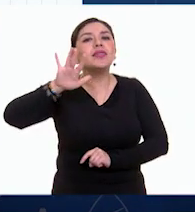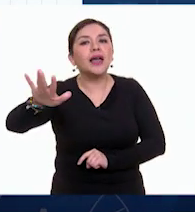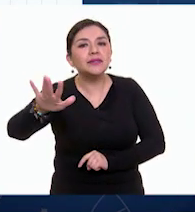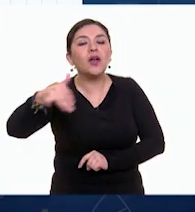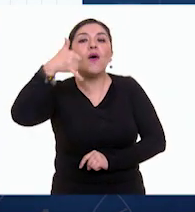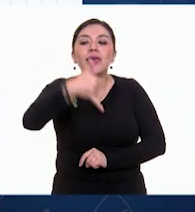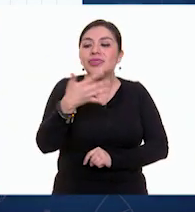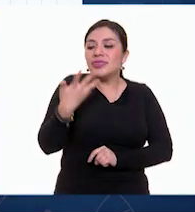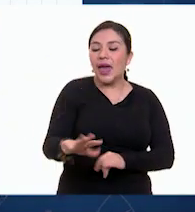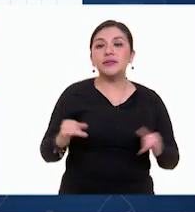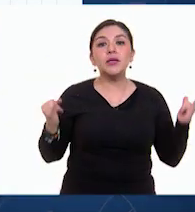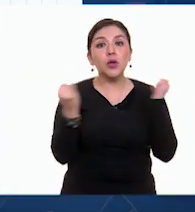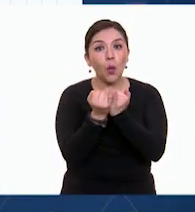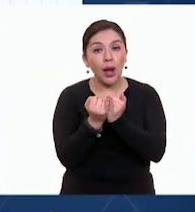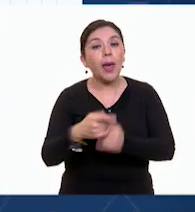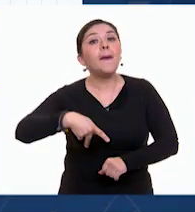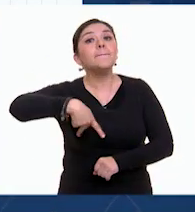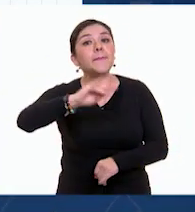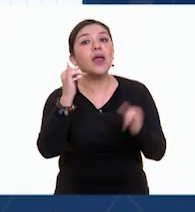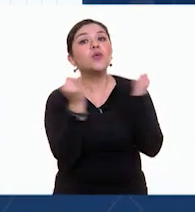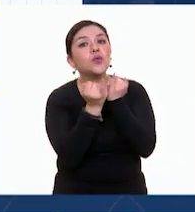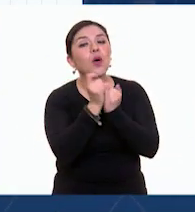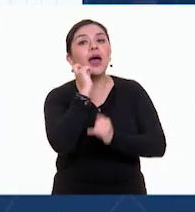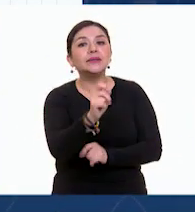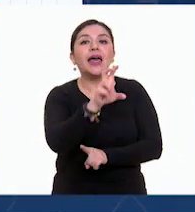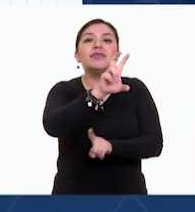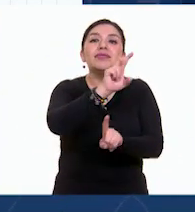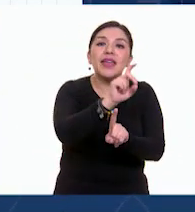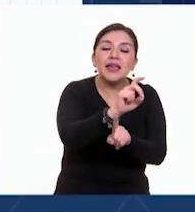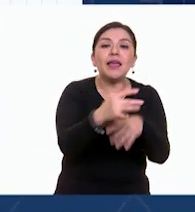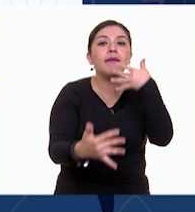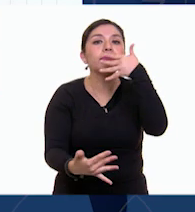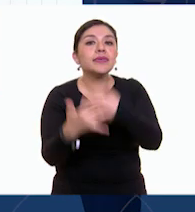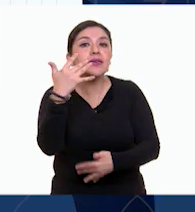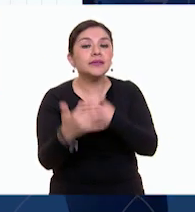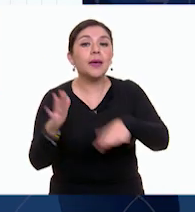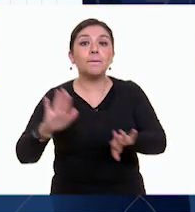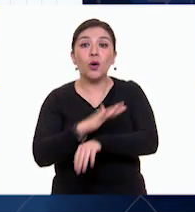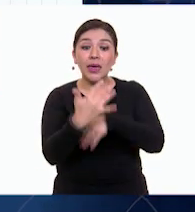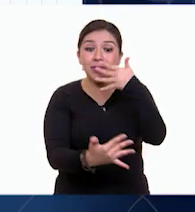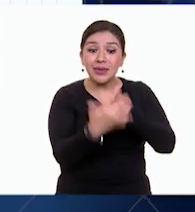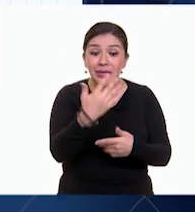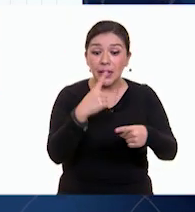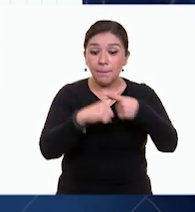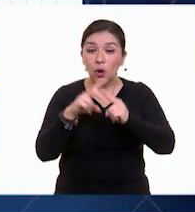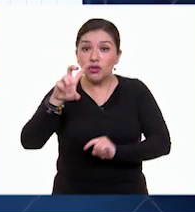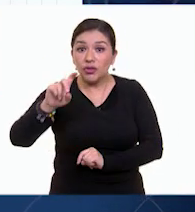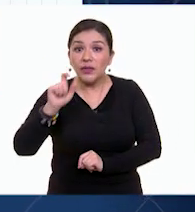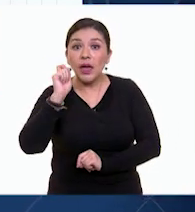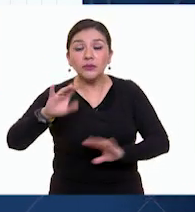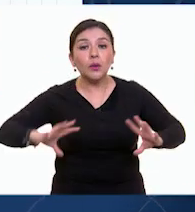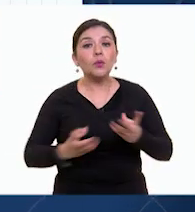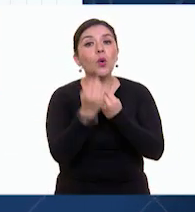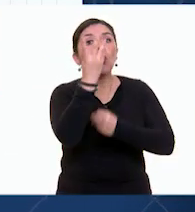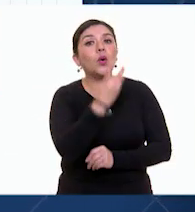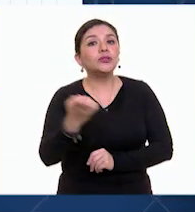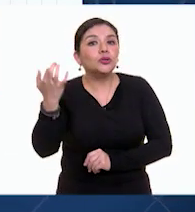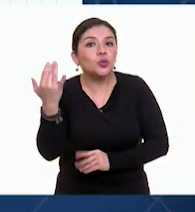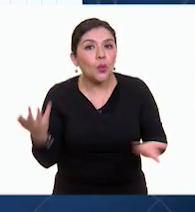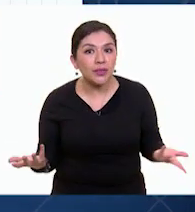45 y 10, pero también lo es de 30 y 15, porque 15 por 30 son